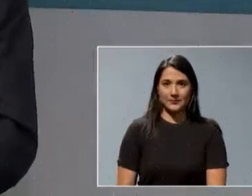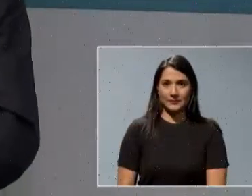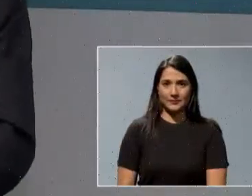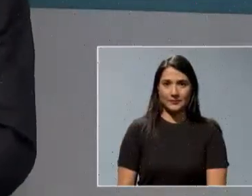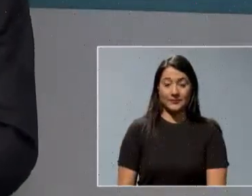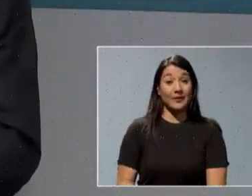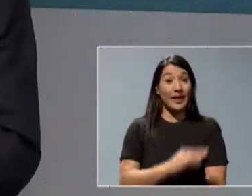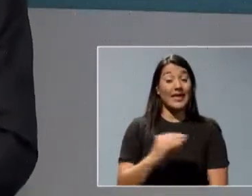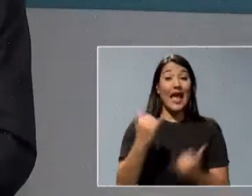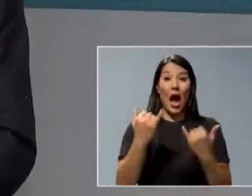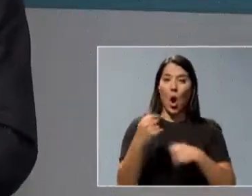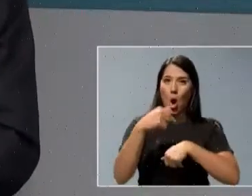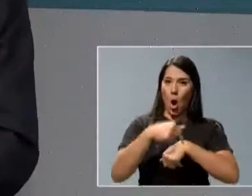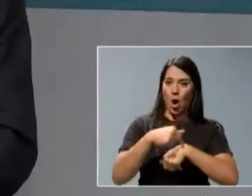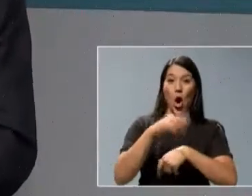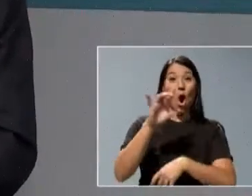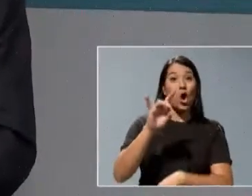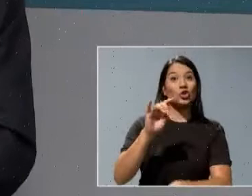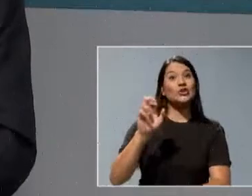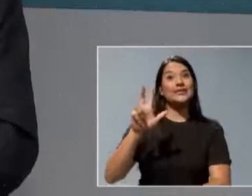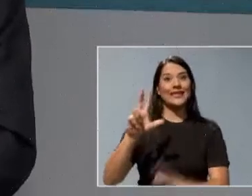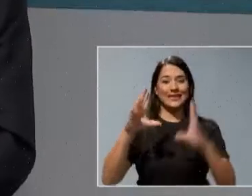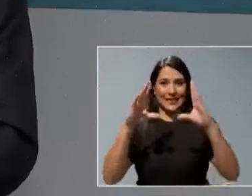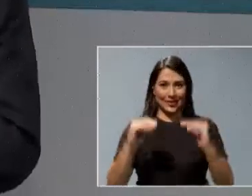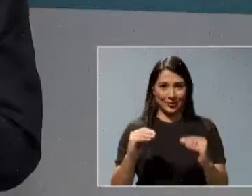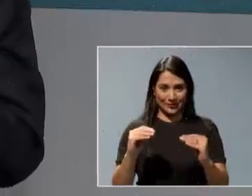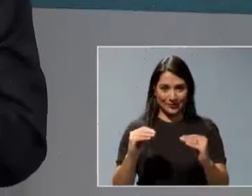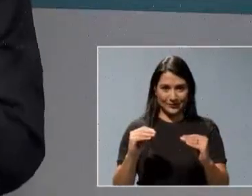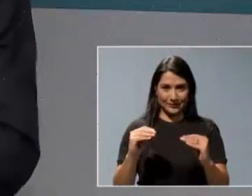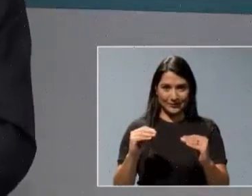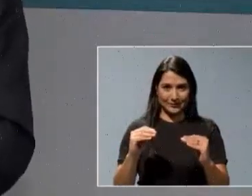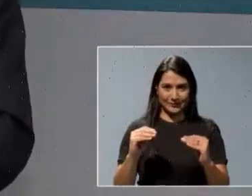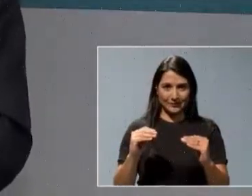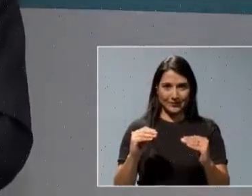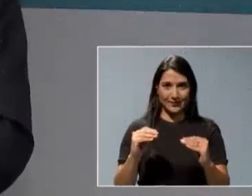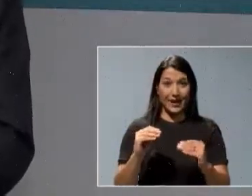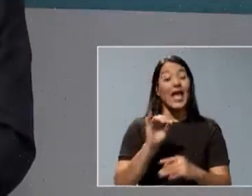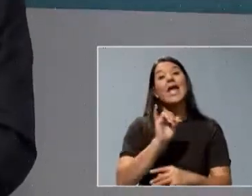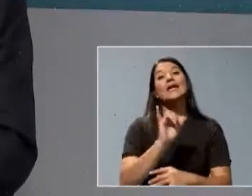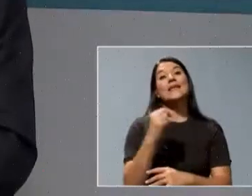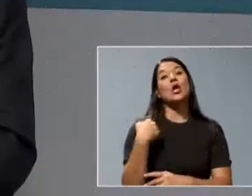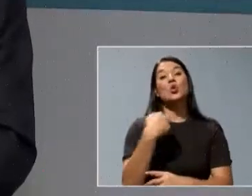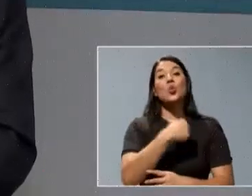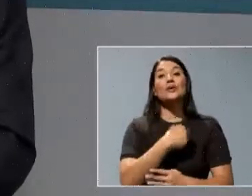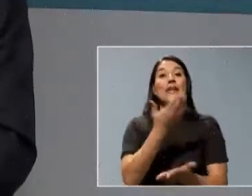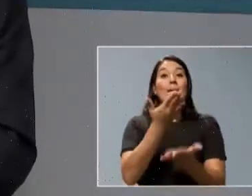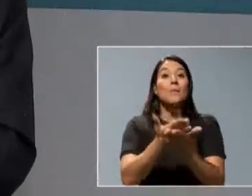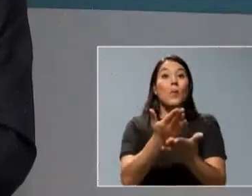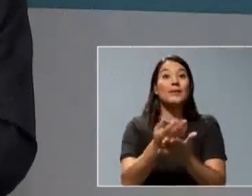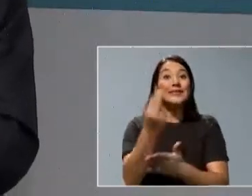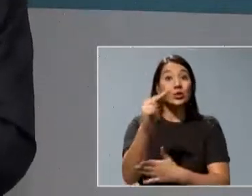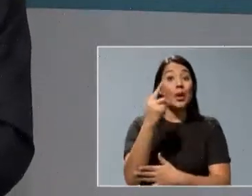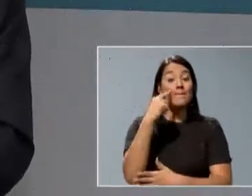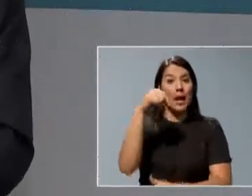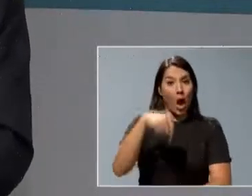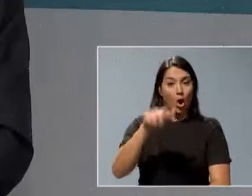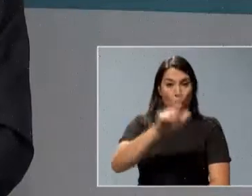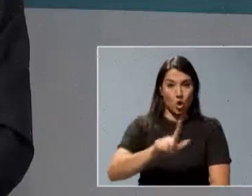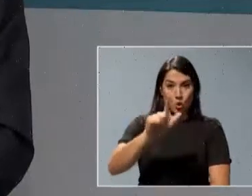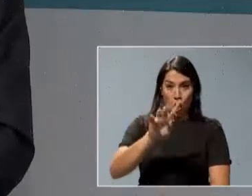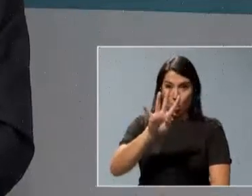Y son las 8:03 de la noche. Esta fue nuestra propuesta de noticias para hoy, lunes